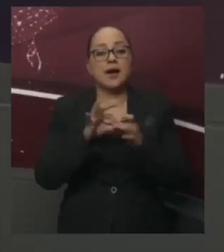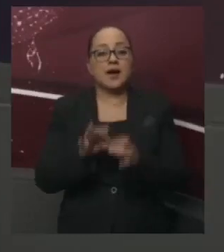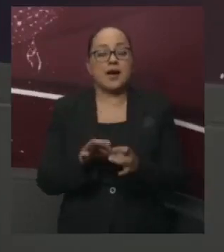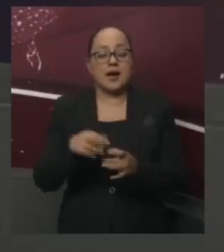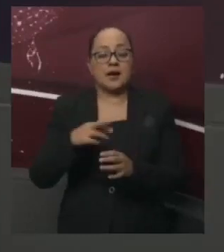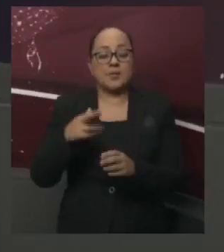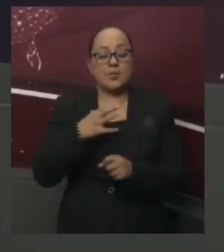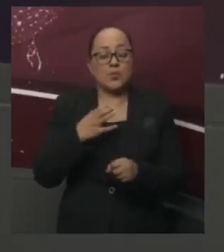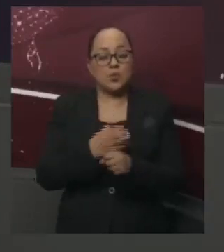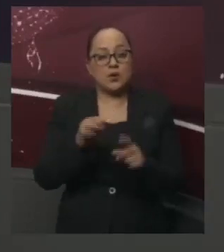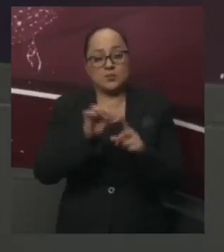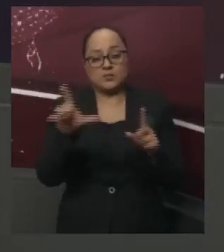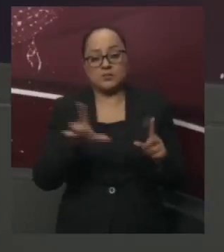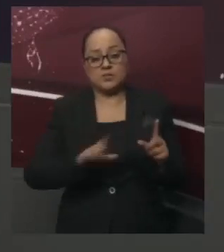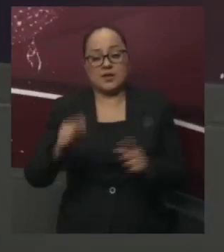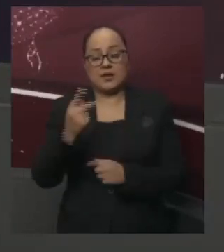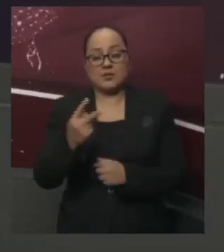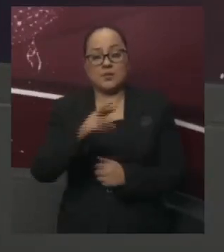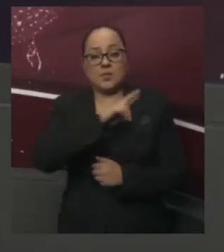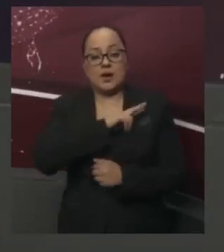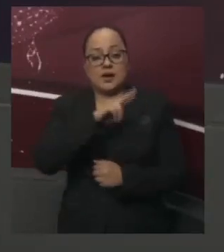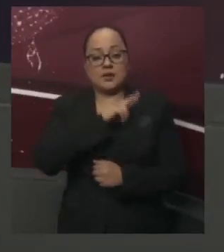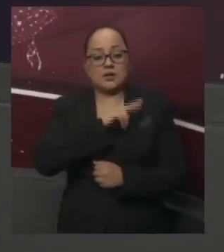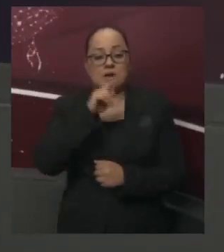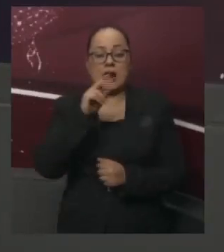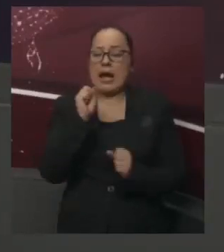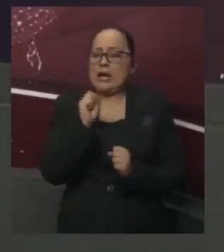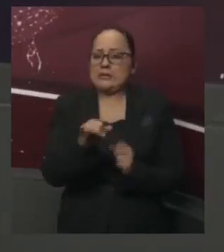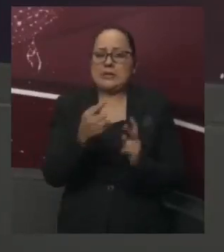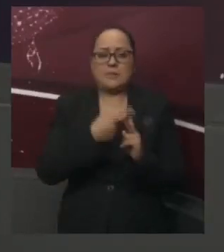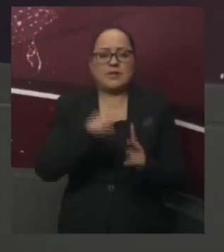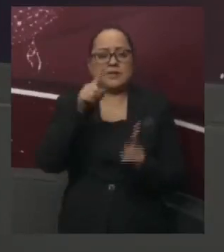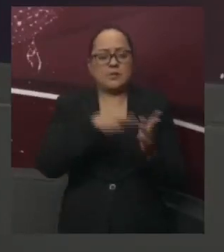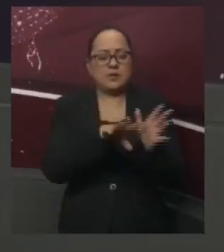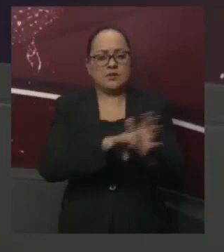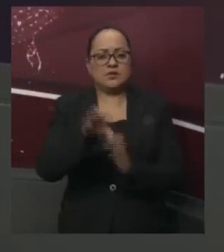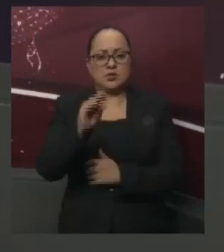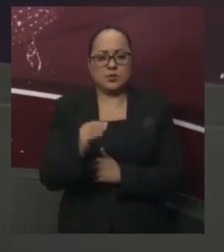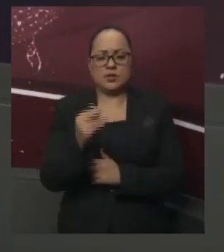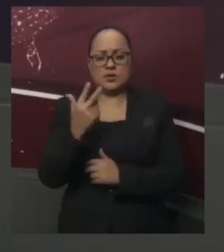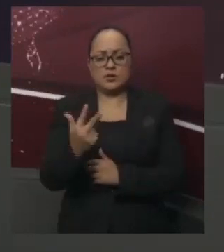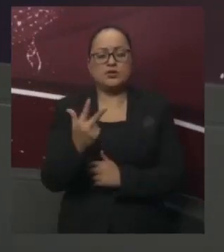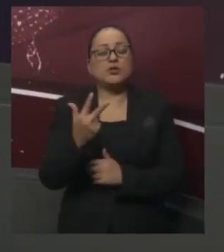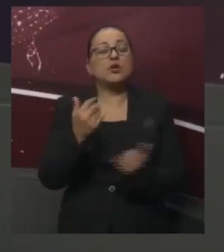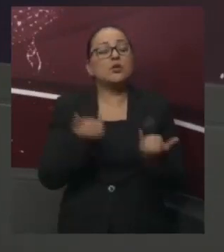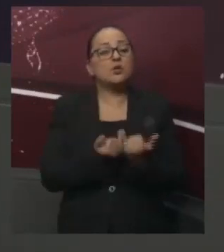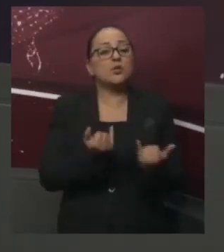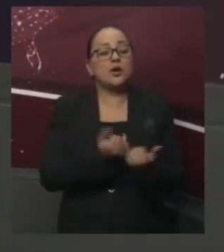República Mexicana en la televisión por cable como hemos estado desde 1998,